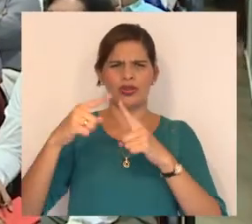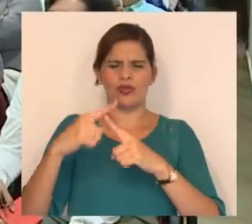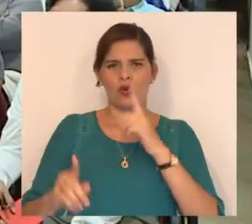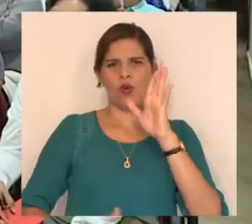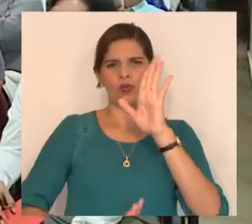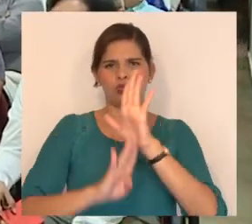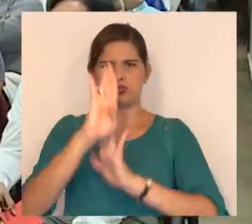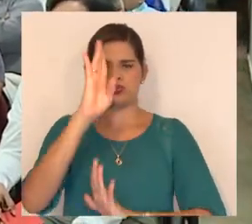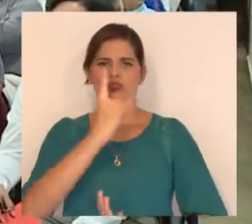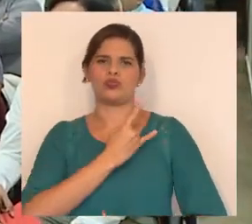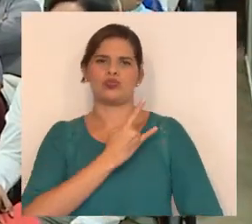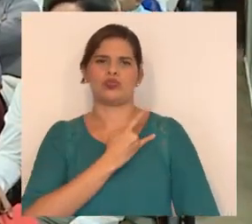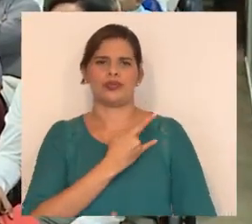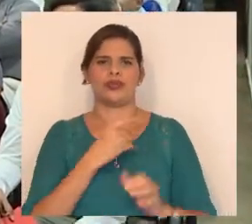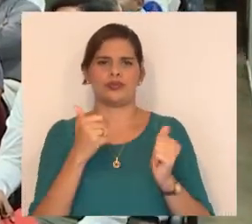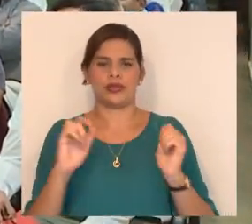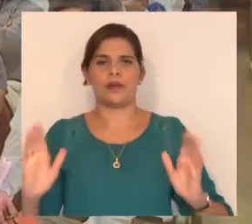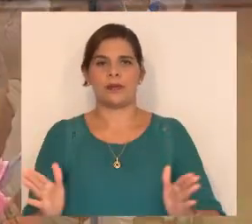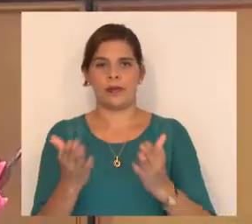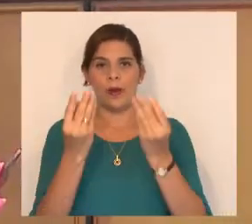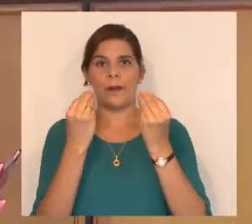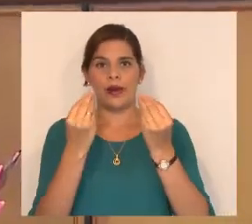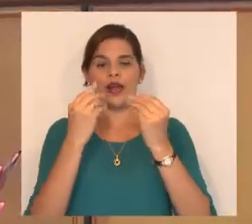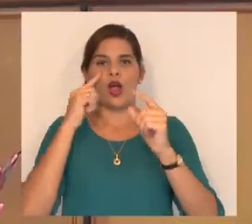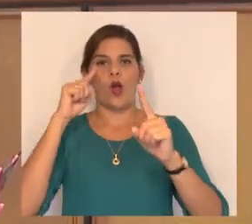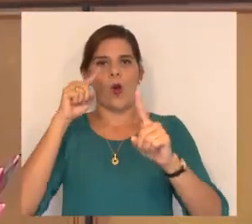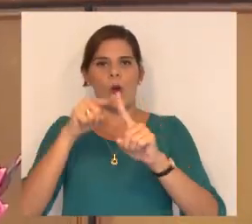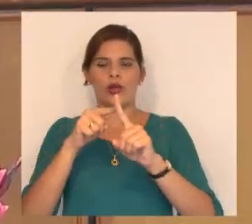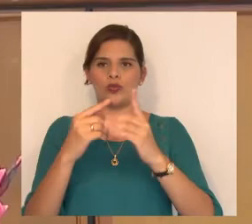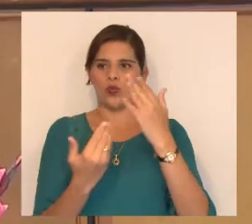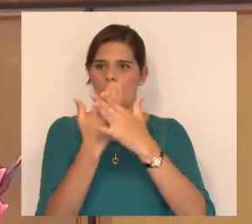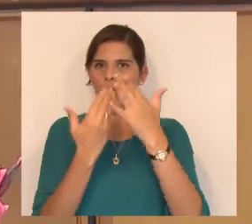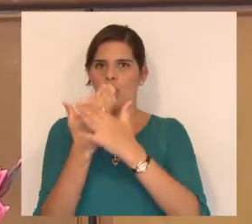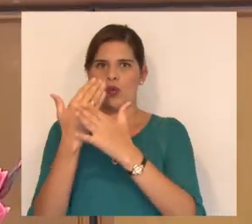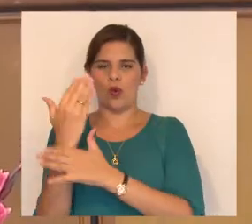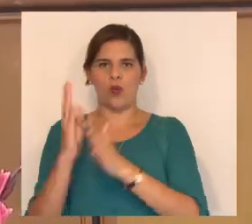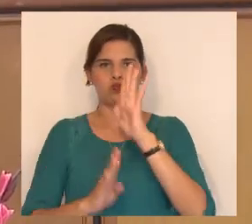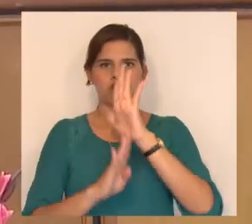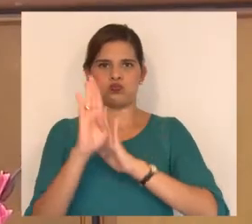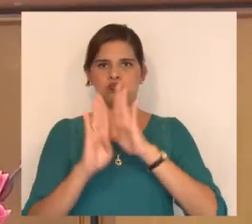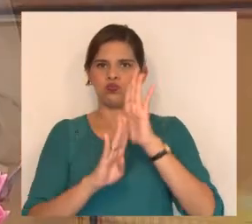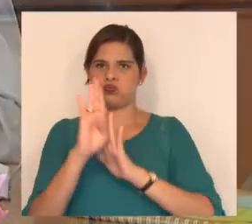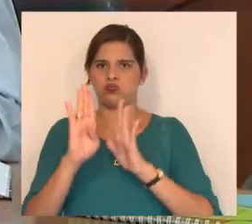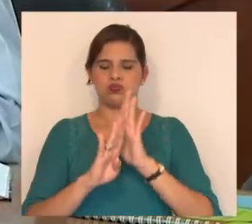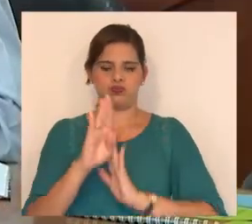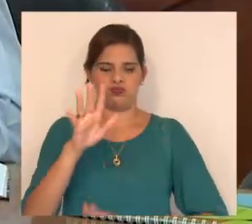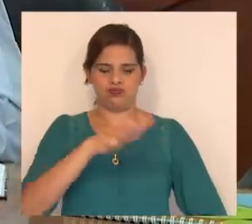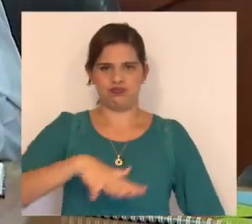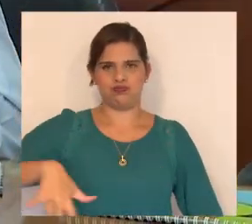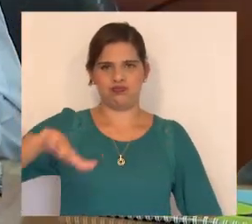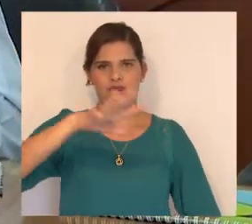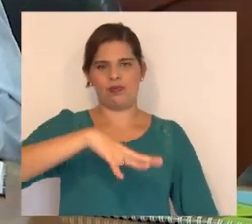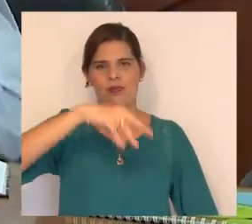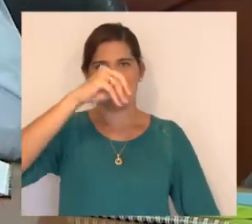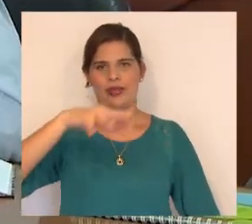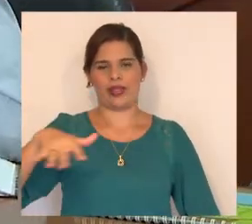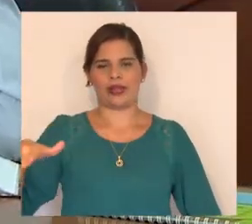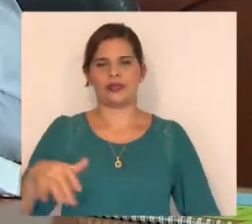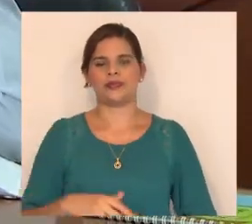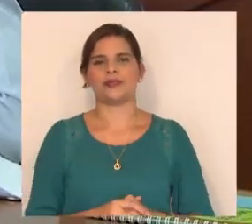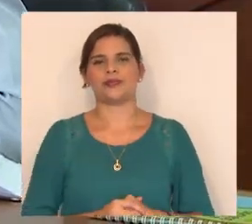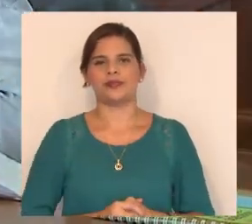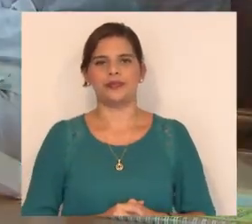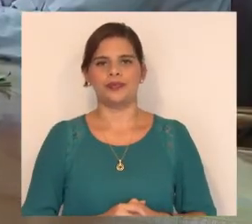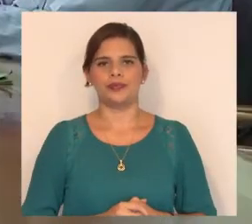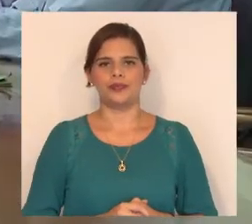institucional se comenzó a generar una serie de acciones y proyectos que trascienden el ámbito universitario para convertirse en un generador de innovación